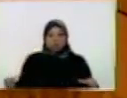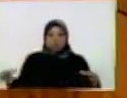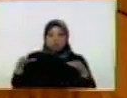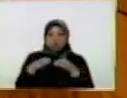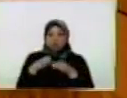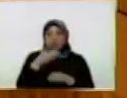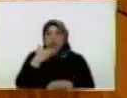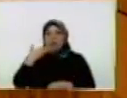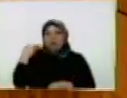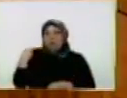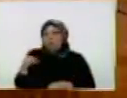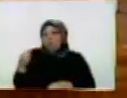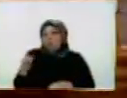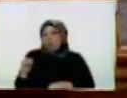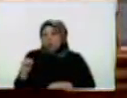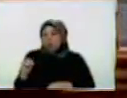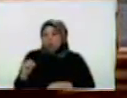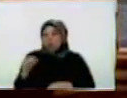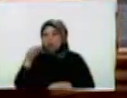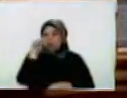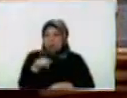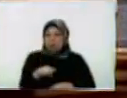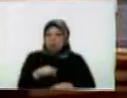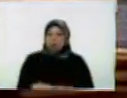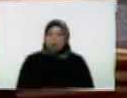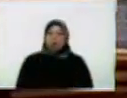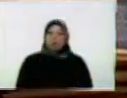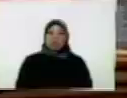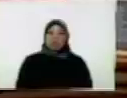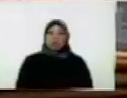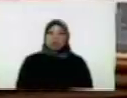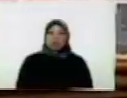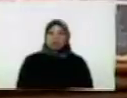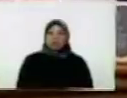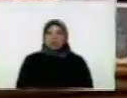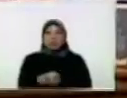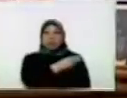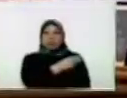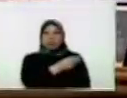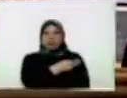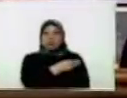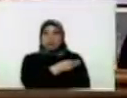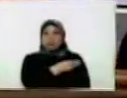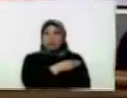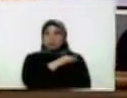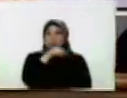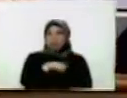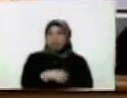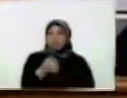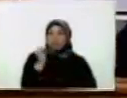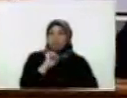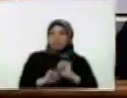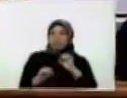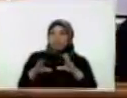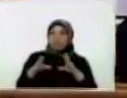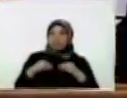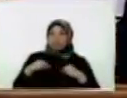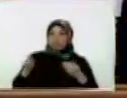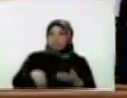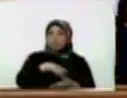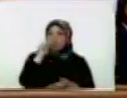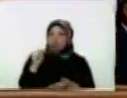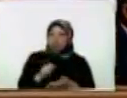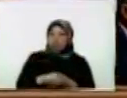una muchachada que hoy son los generales de la República, que están